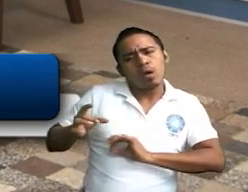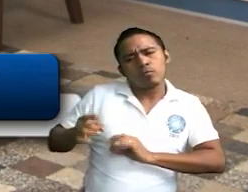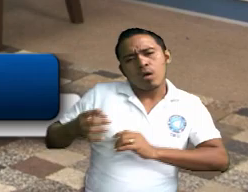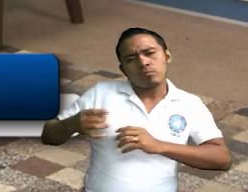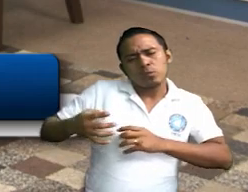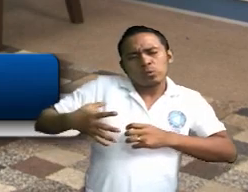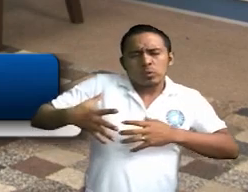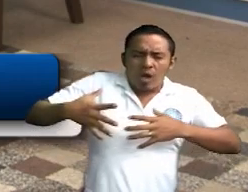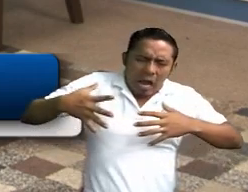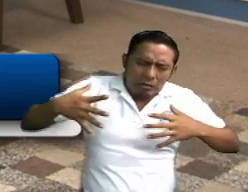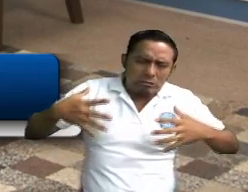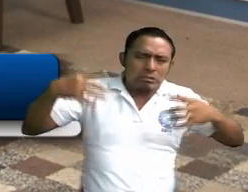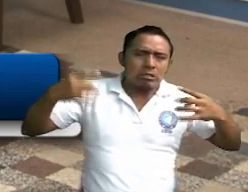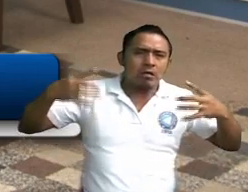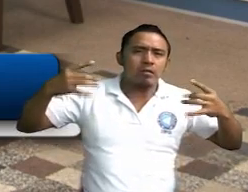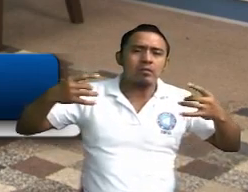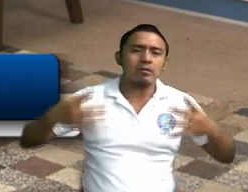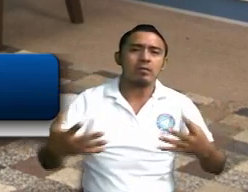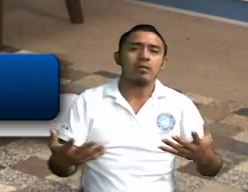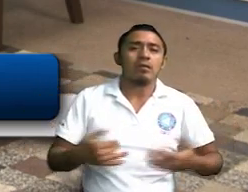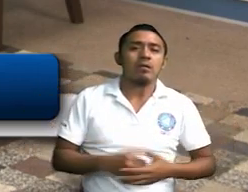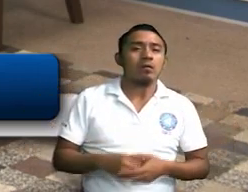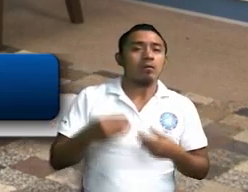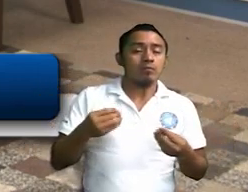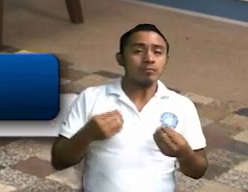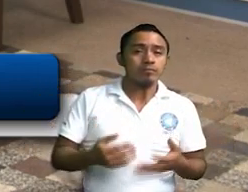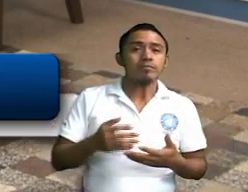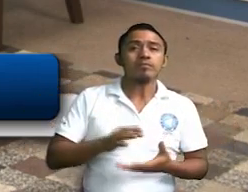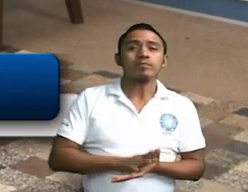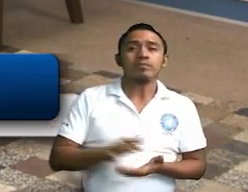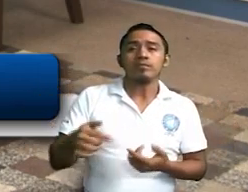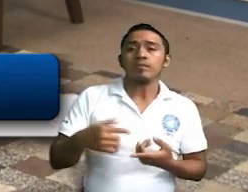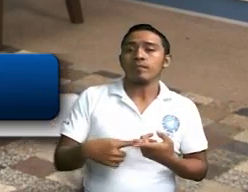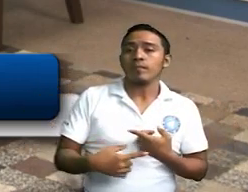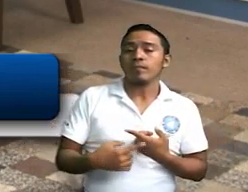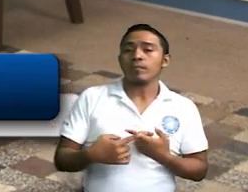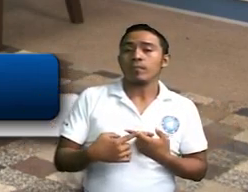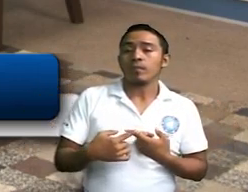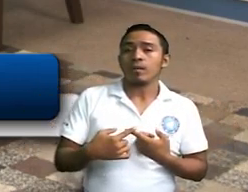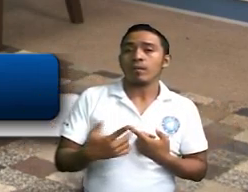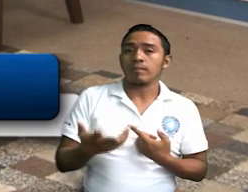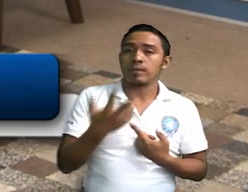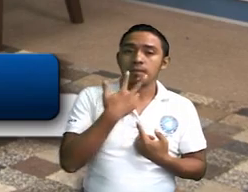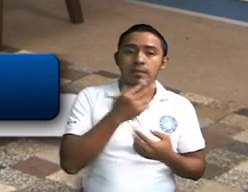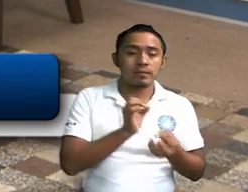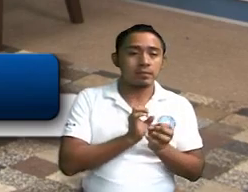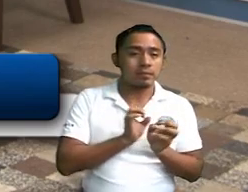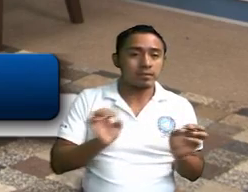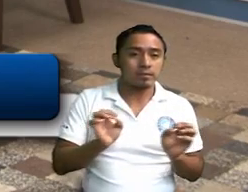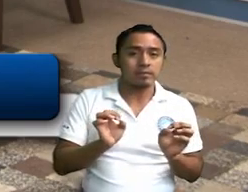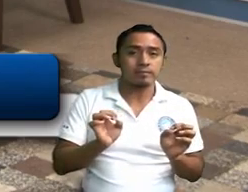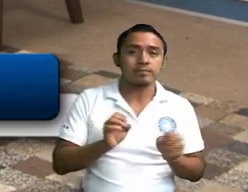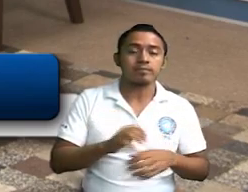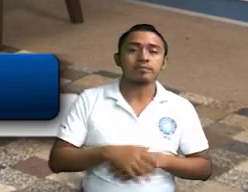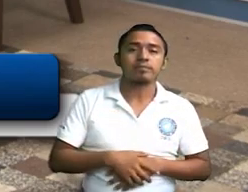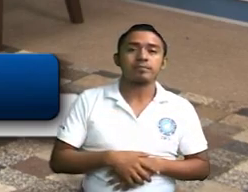insidioso, que mejora relativamente con los antiinflamatorios, con los analgésicos, pero que no logra erradicarse el